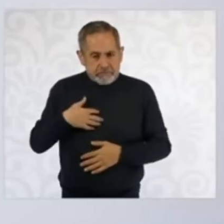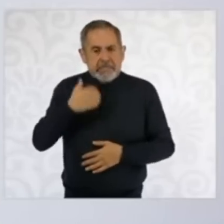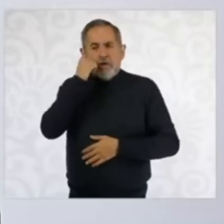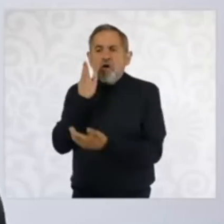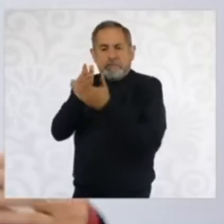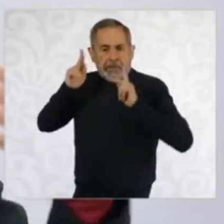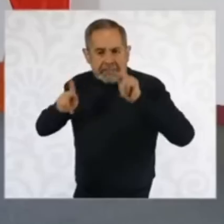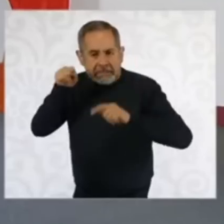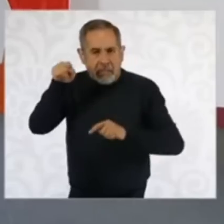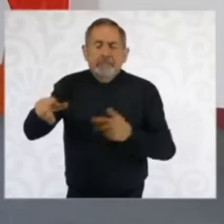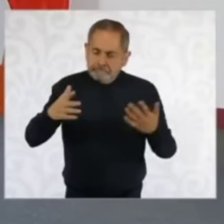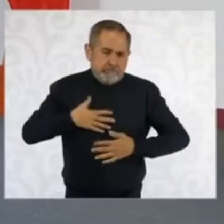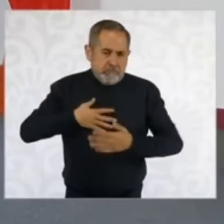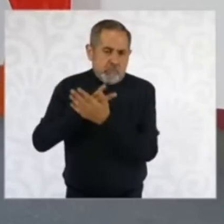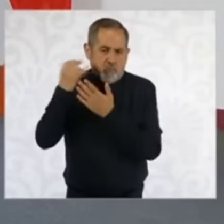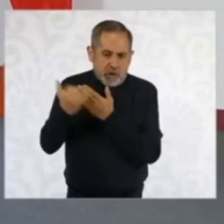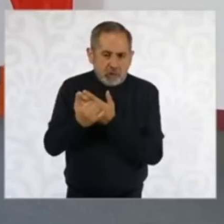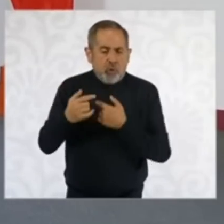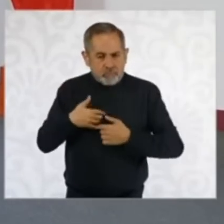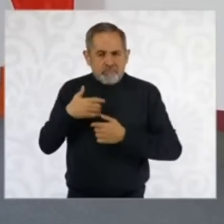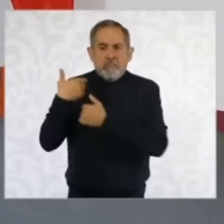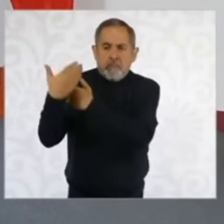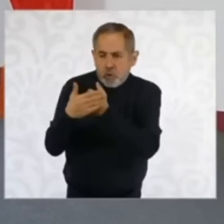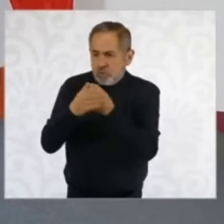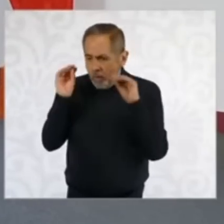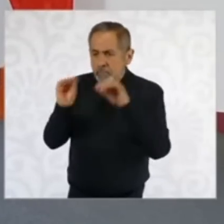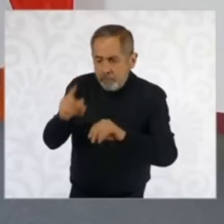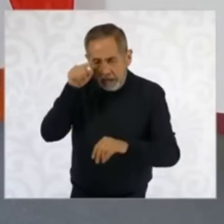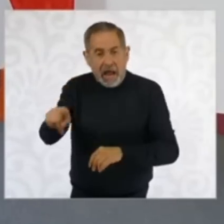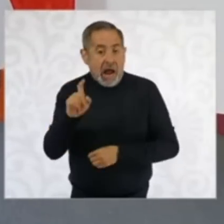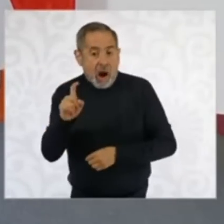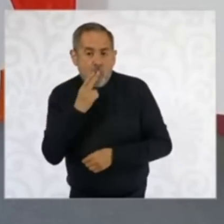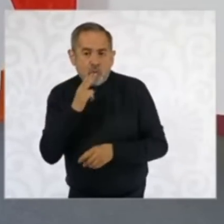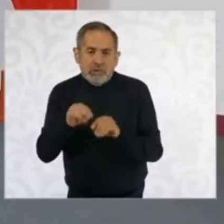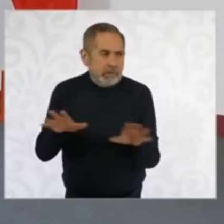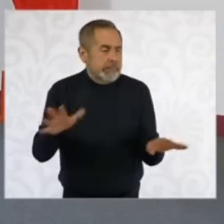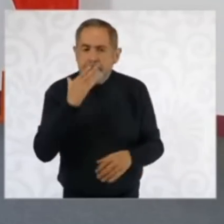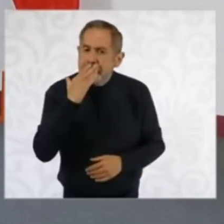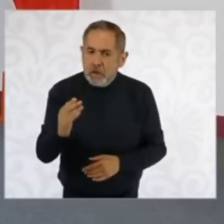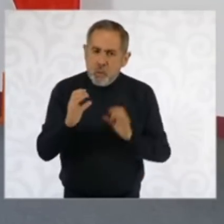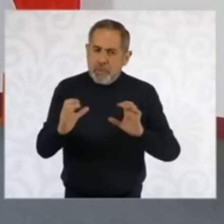ir a visitarlo porque es parte de los proyectos que vamos a desarrollar para hacer más eficiente el uso del agua.